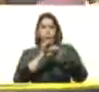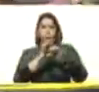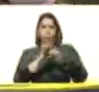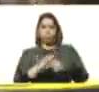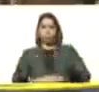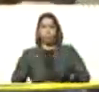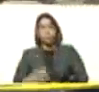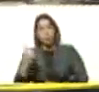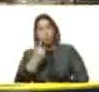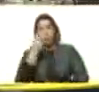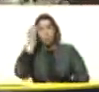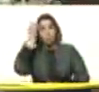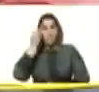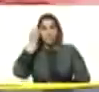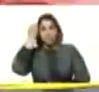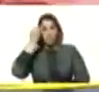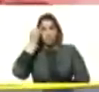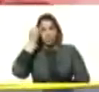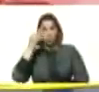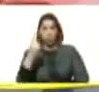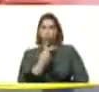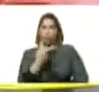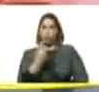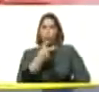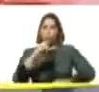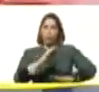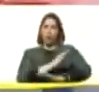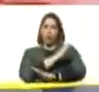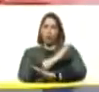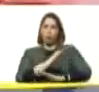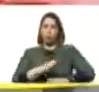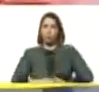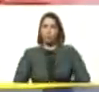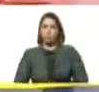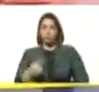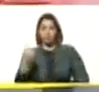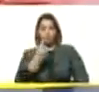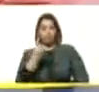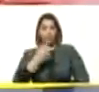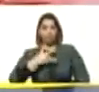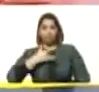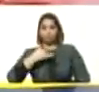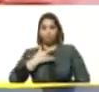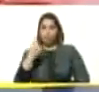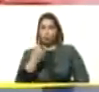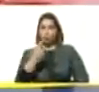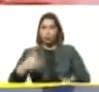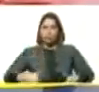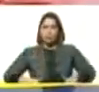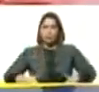en un solo pensamiento, un solo canto, un solo sentimiento, un solo esfuerzo,